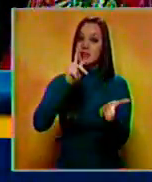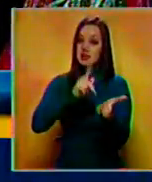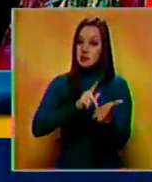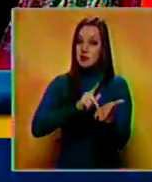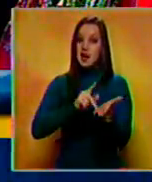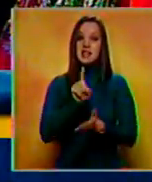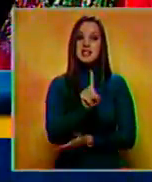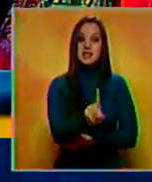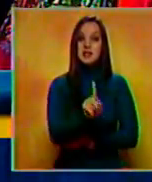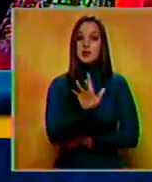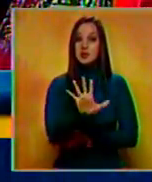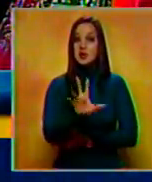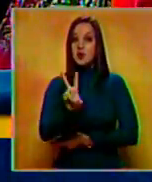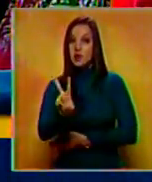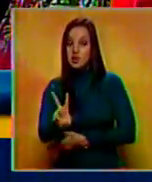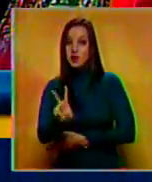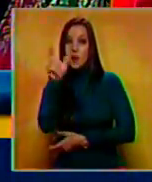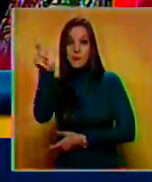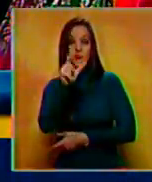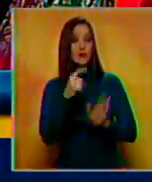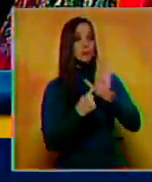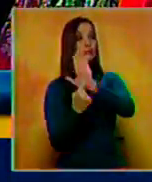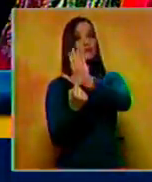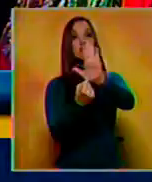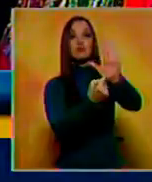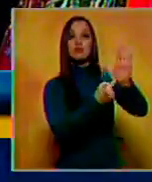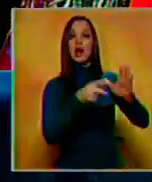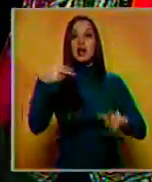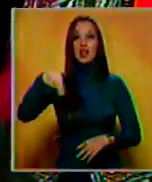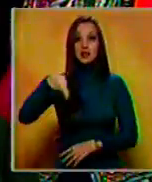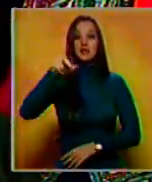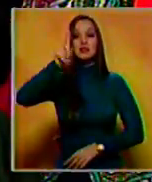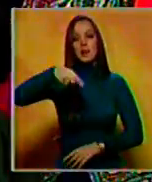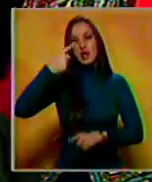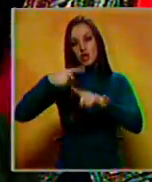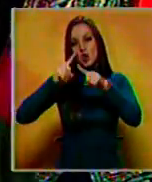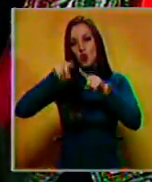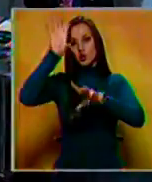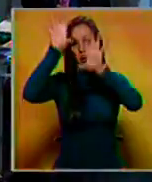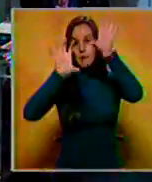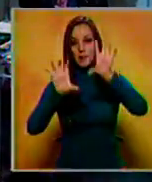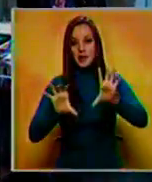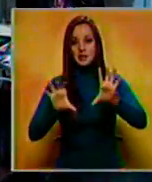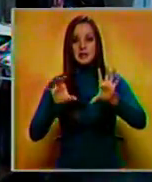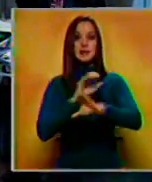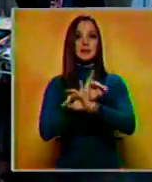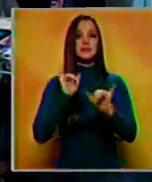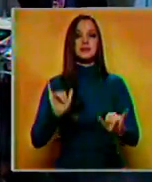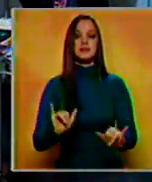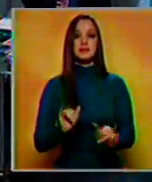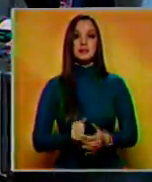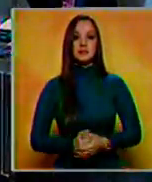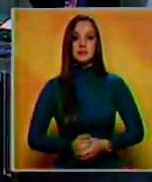de 152 expositores, tanto nacionales como internacionales. Maoli Aldana, Noticiero Venevisión.